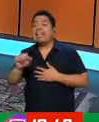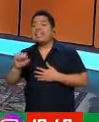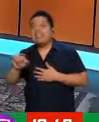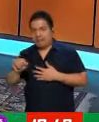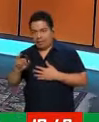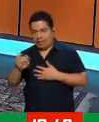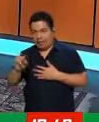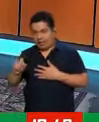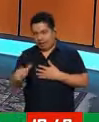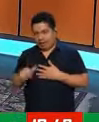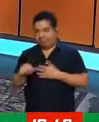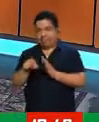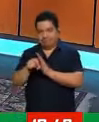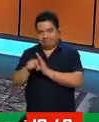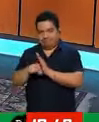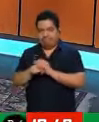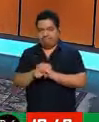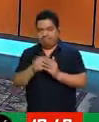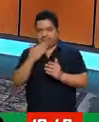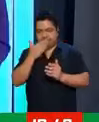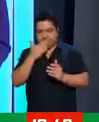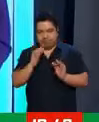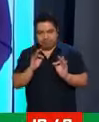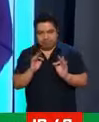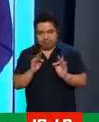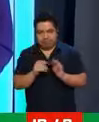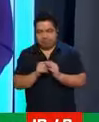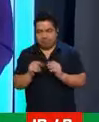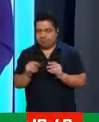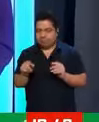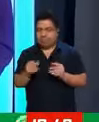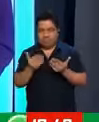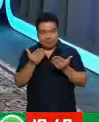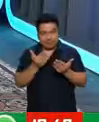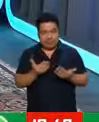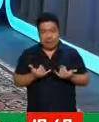Ceci Ortega. Sí, porque ya le puso, como Ceci. Le ponen en el guión, de dama joven. De dama joven, ¿no?